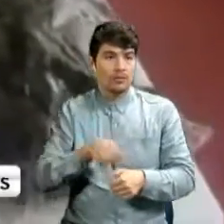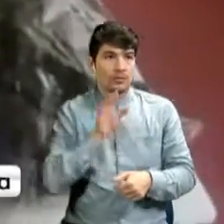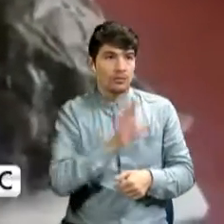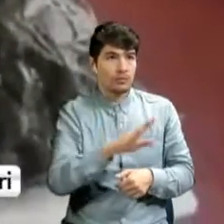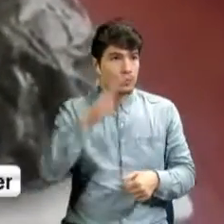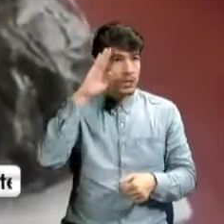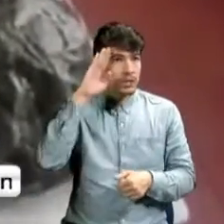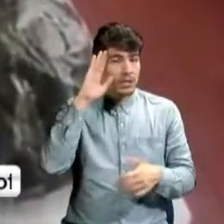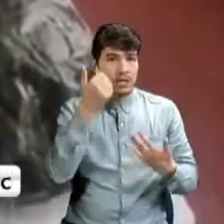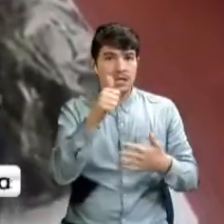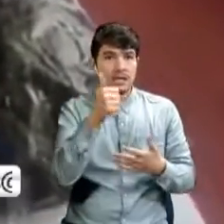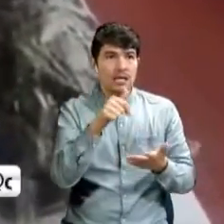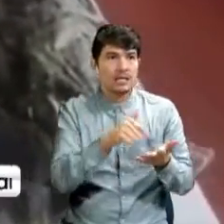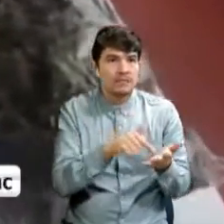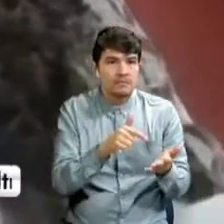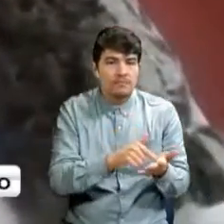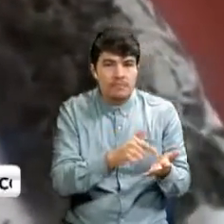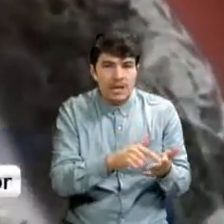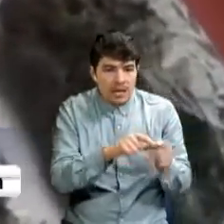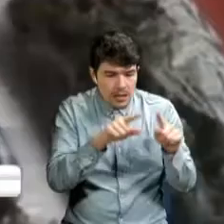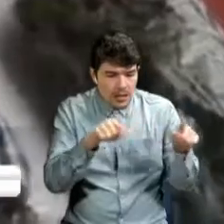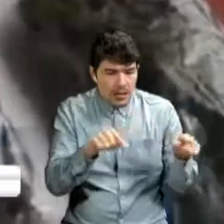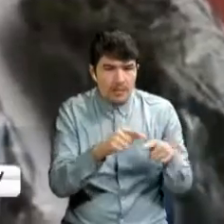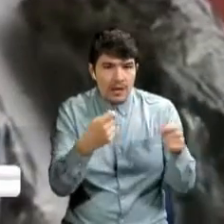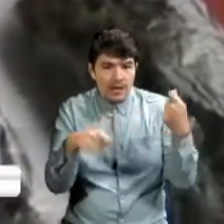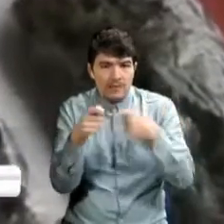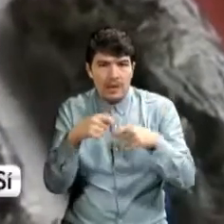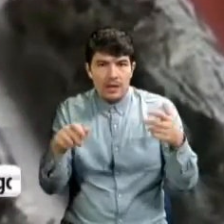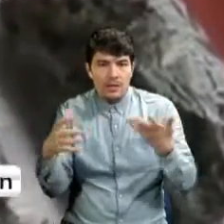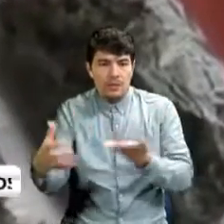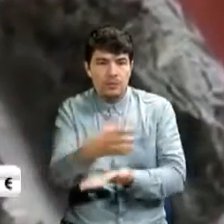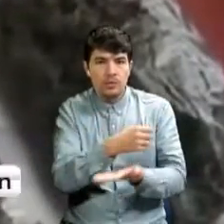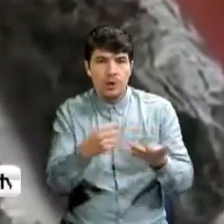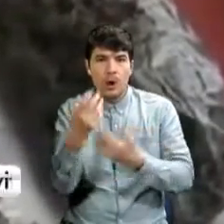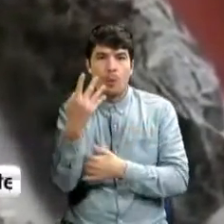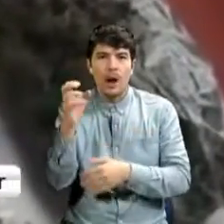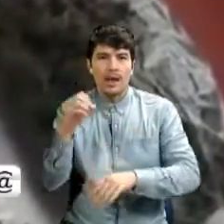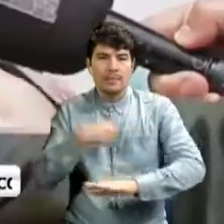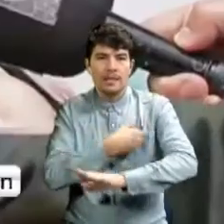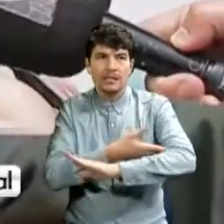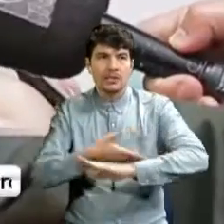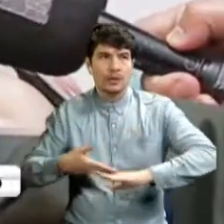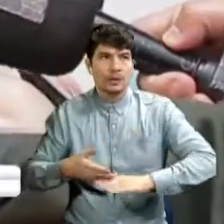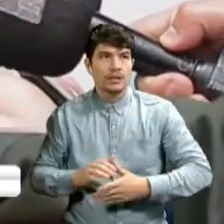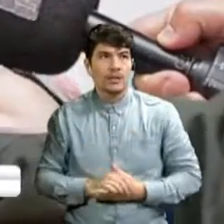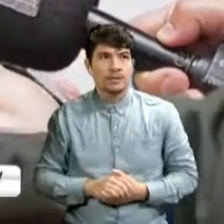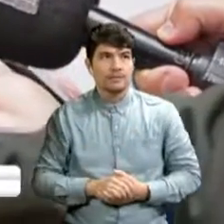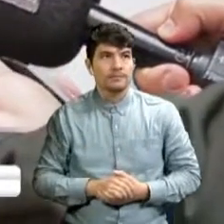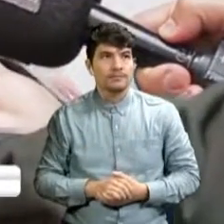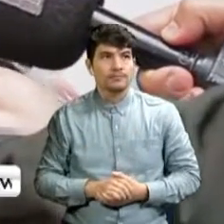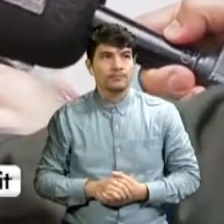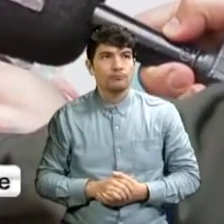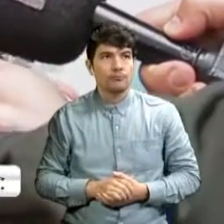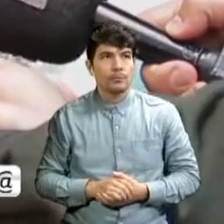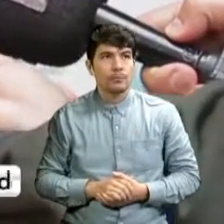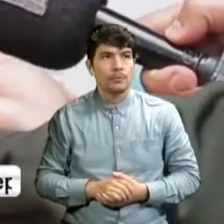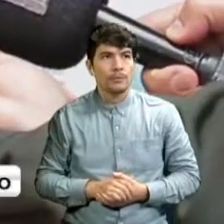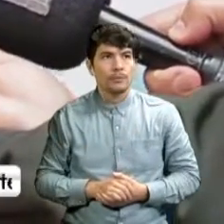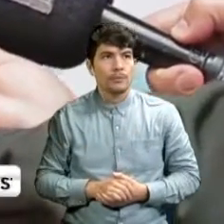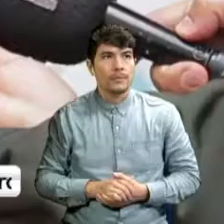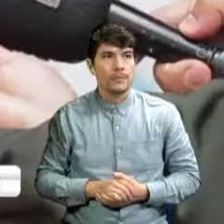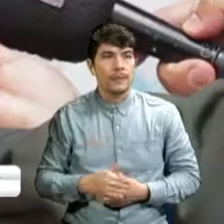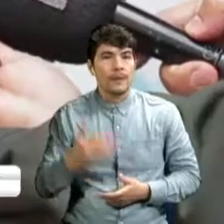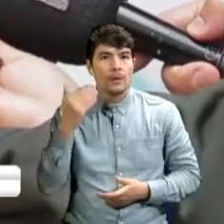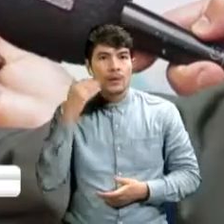estas 10.000 dosis tendrían un valor comercial superior a los 40 millones de pesos. Estas, al notar la presencia de la